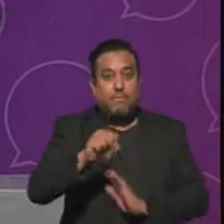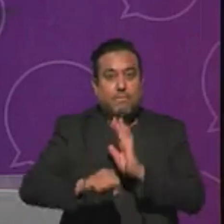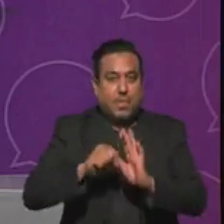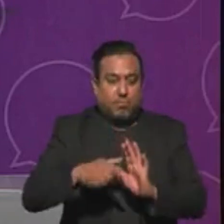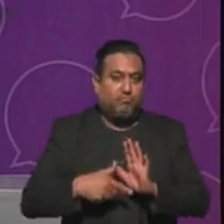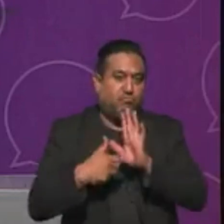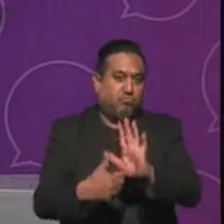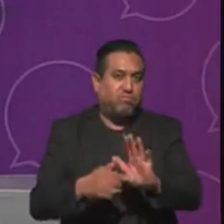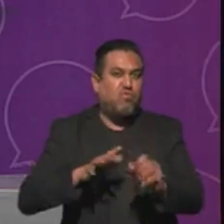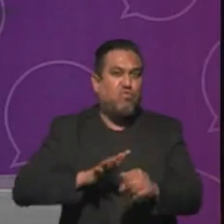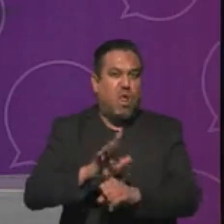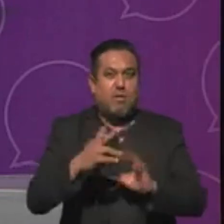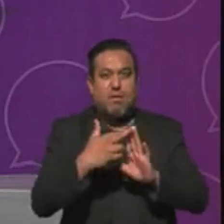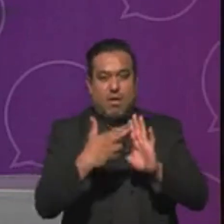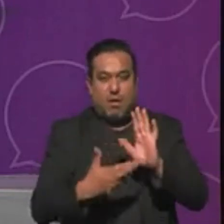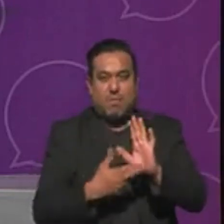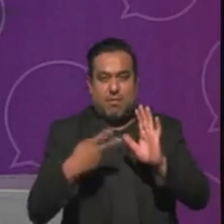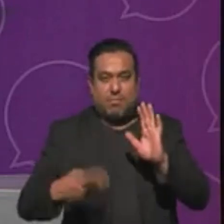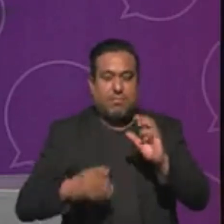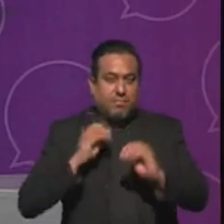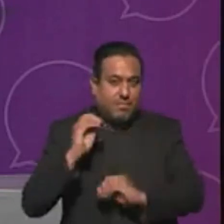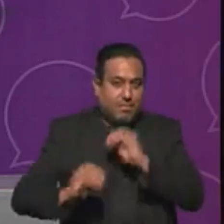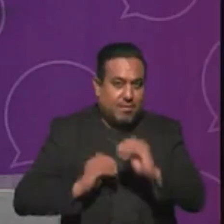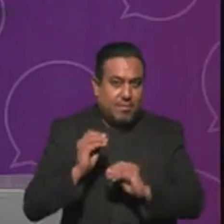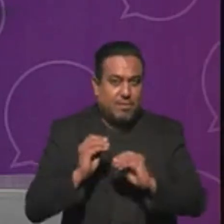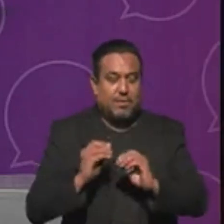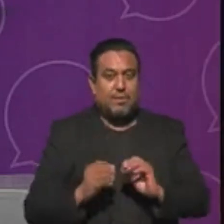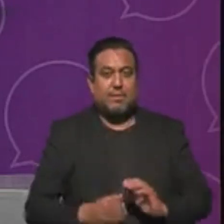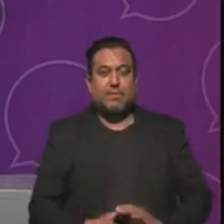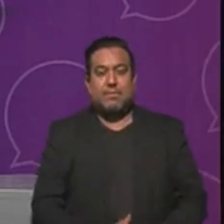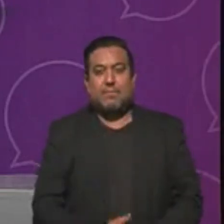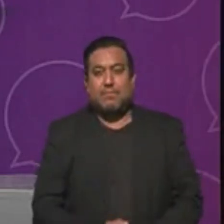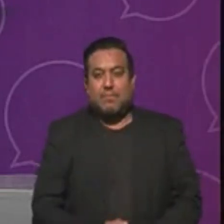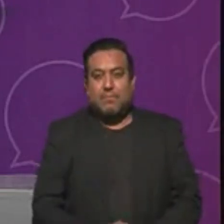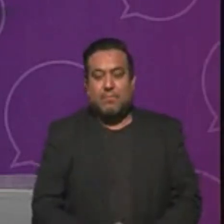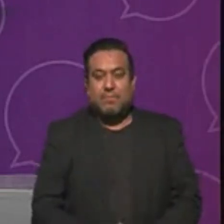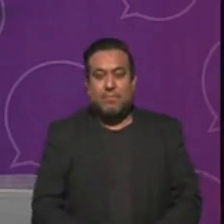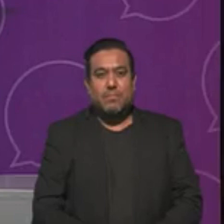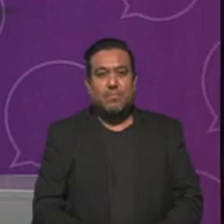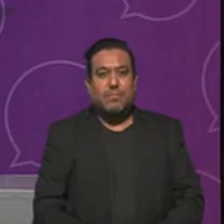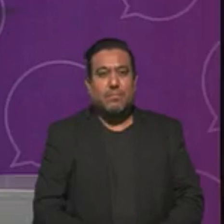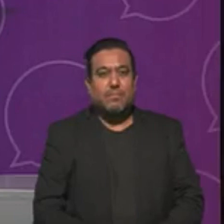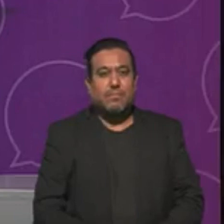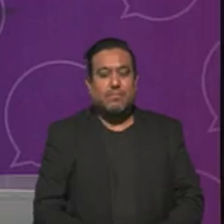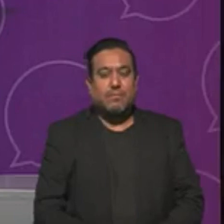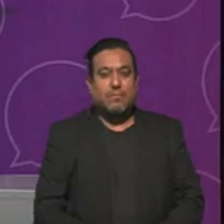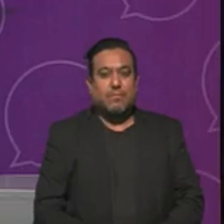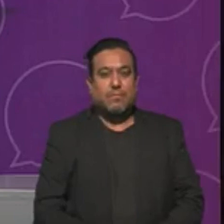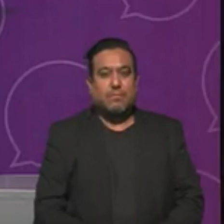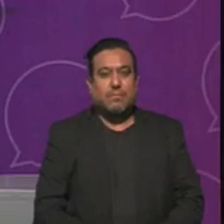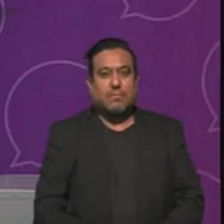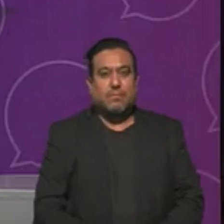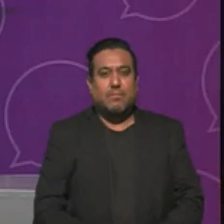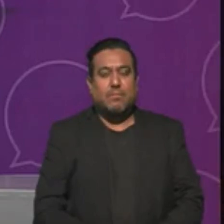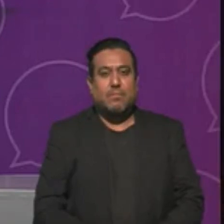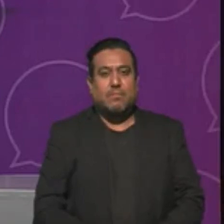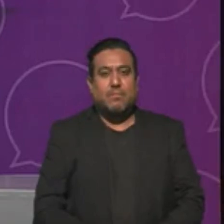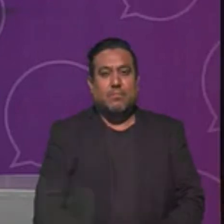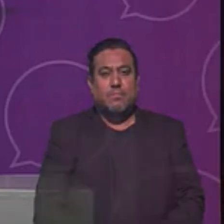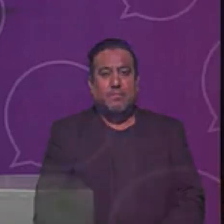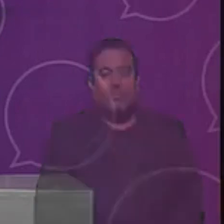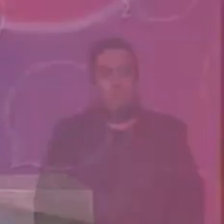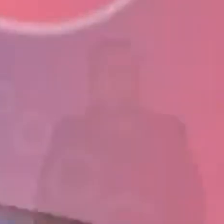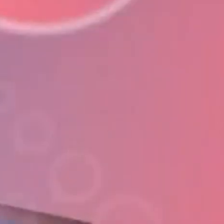audiovisual que les presentará Pues esta mecánica de cómo se desarrollará este debate entre las candidaturas a la presidencia municipal de